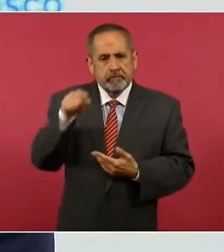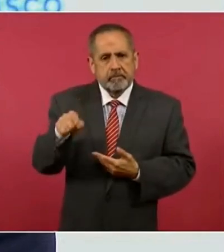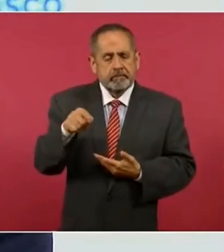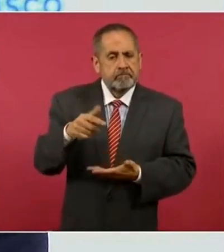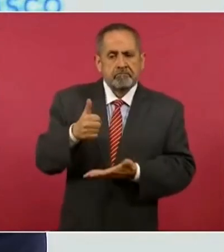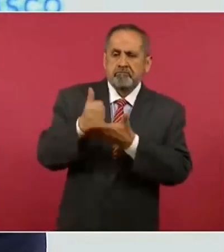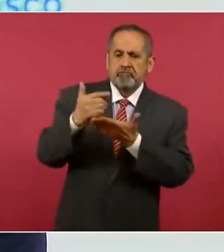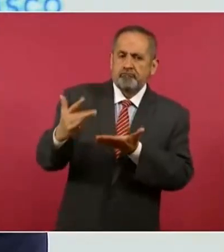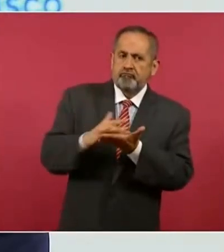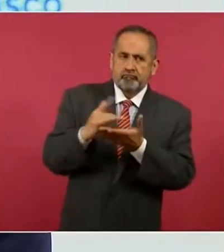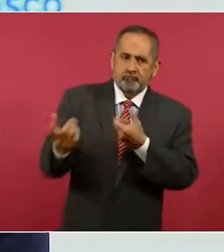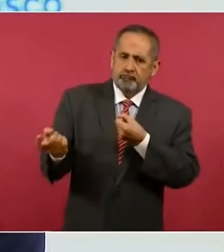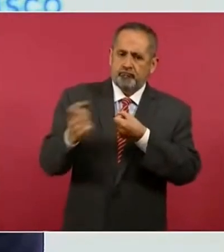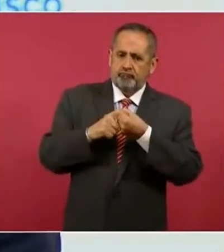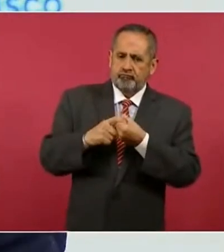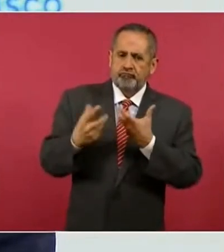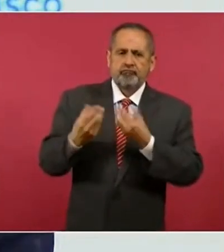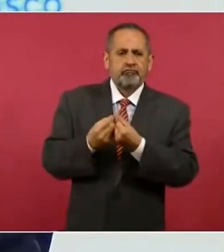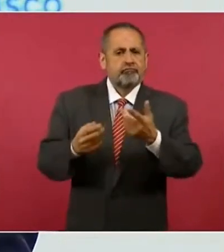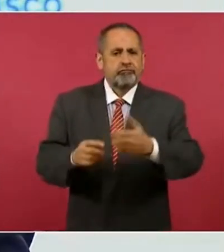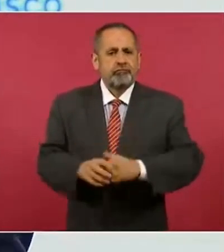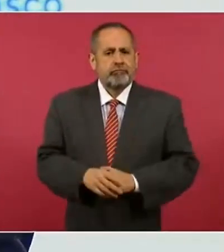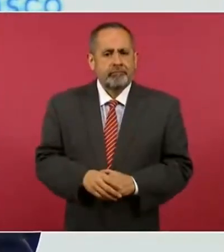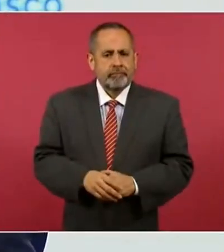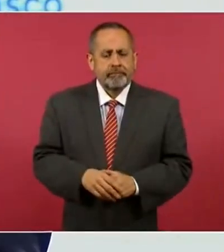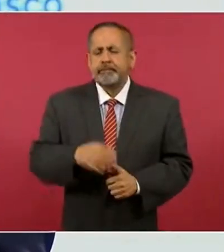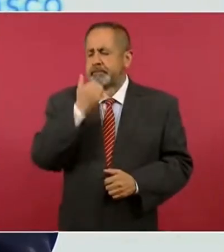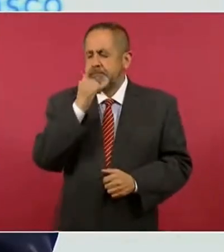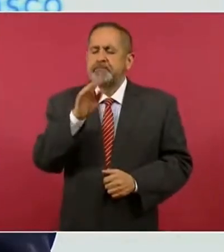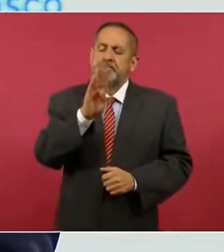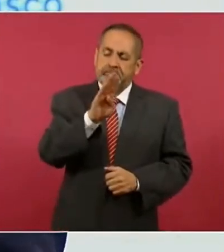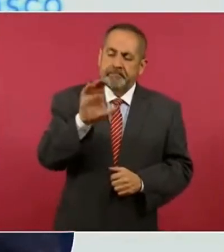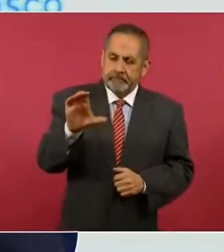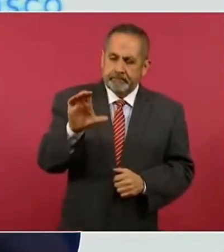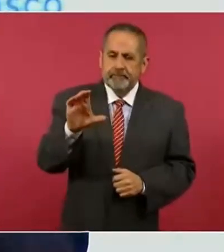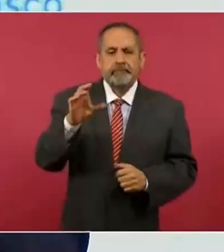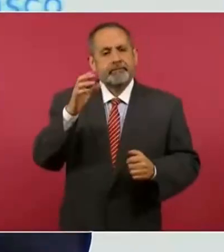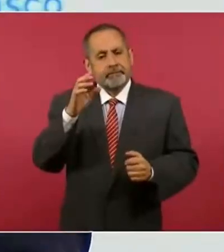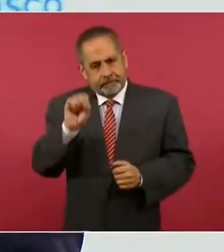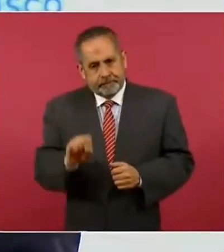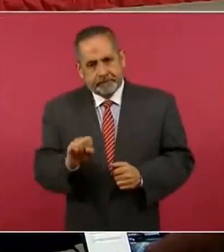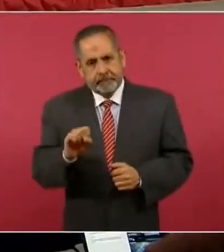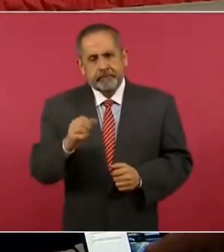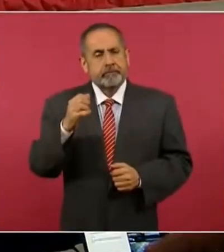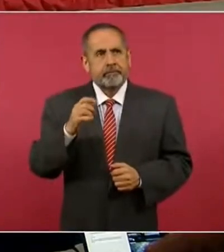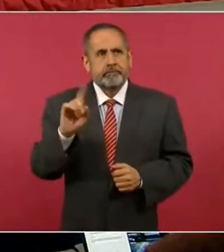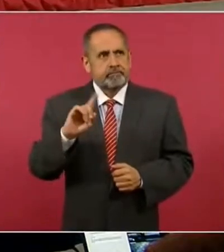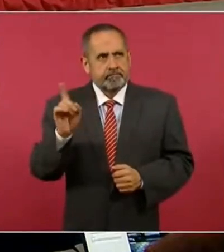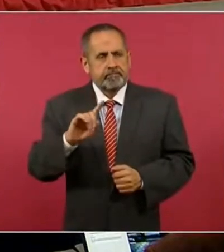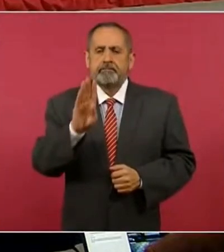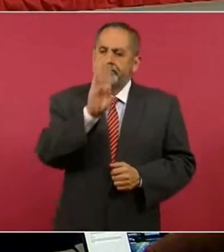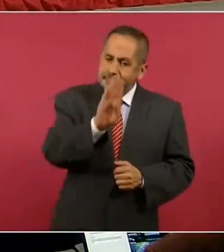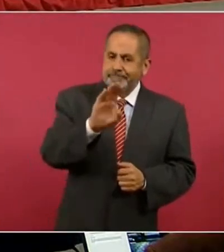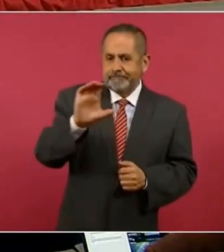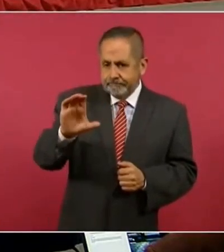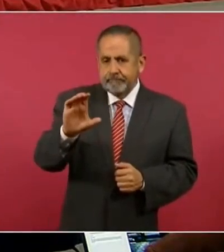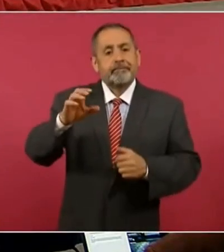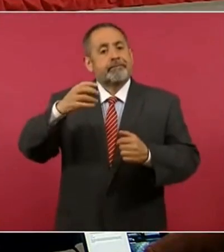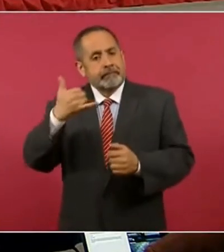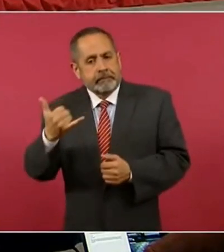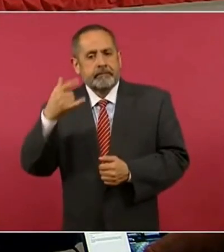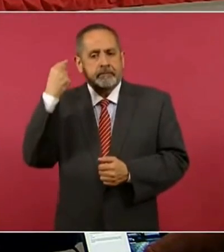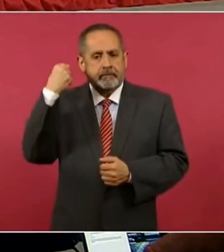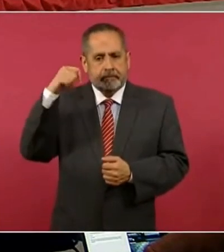por este impulso. Es Baja California y Tabasco, Baja California Sur, ya intervenimos. Y ya también concluimos